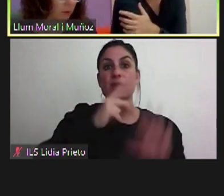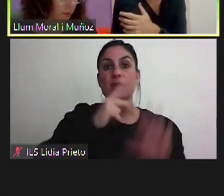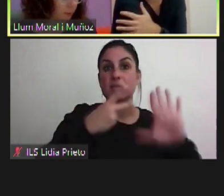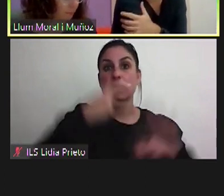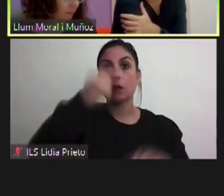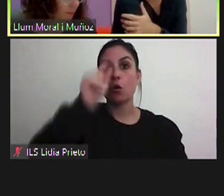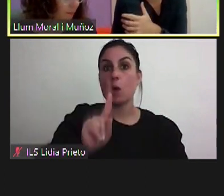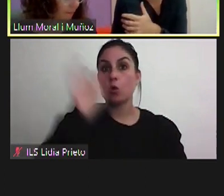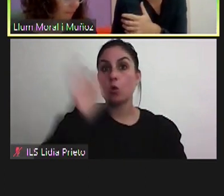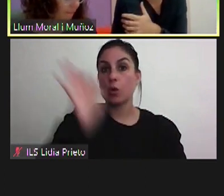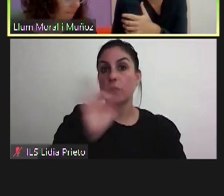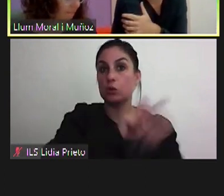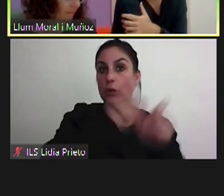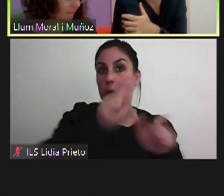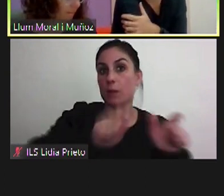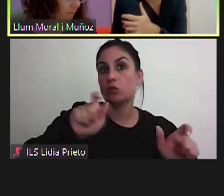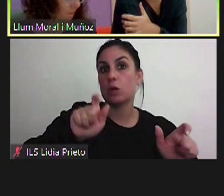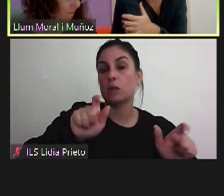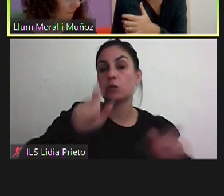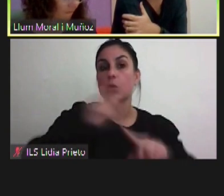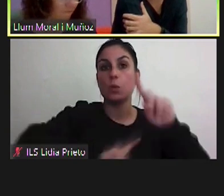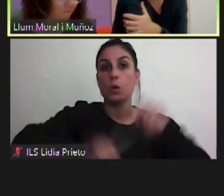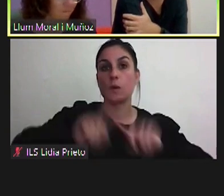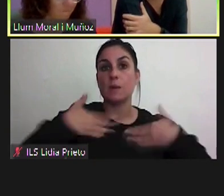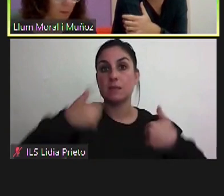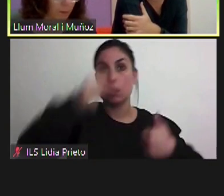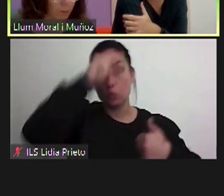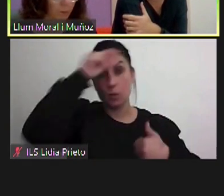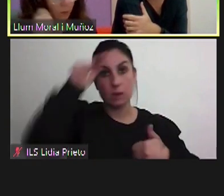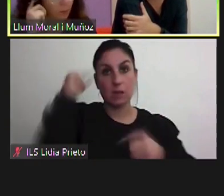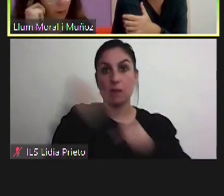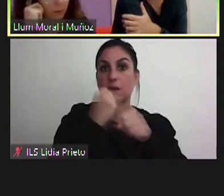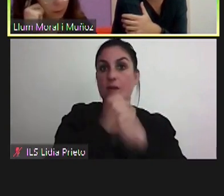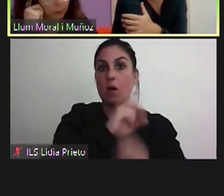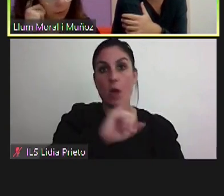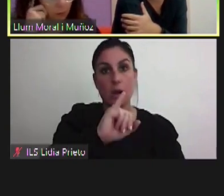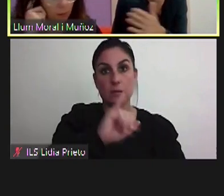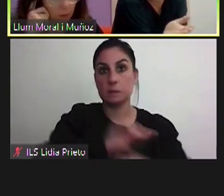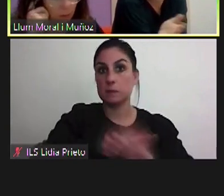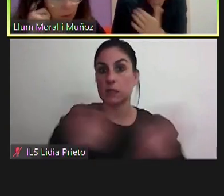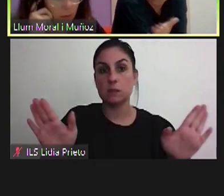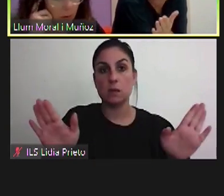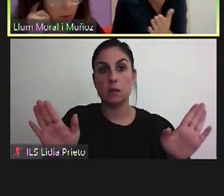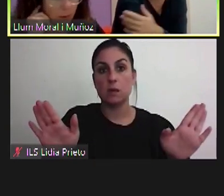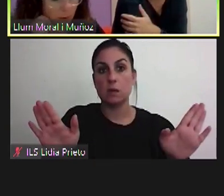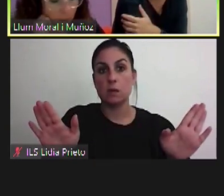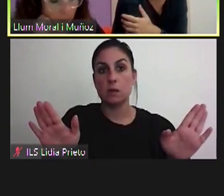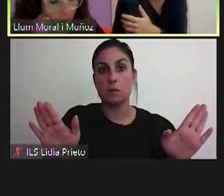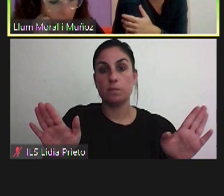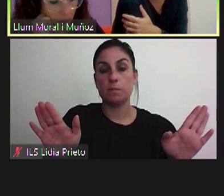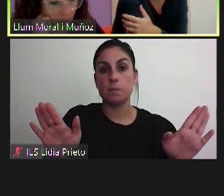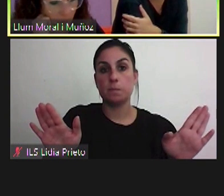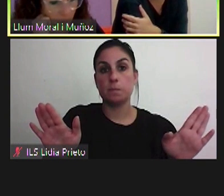17,1% de las personas con problemas de salud mental en edad de trabajar trabajaban. O sea, los no